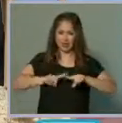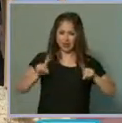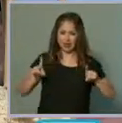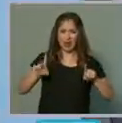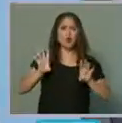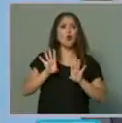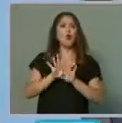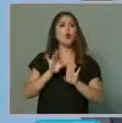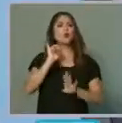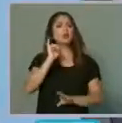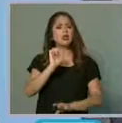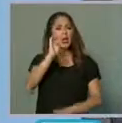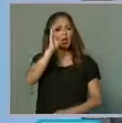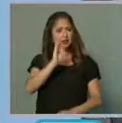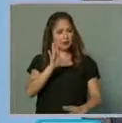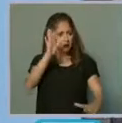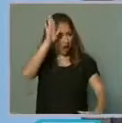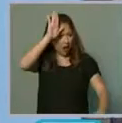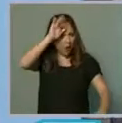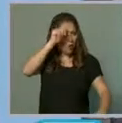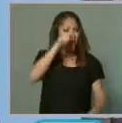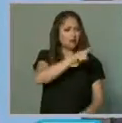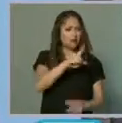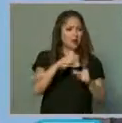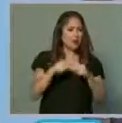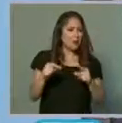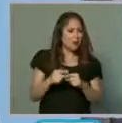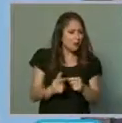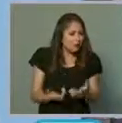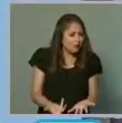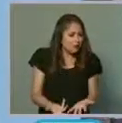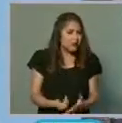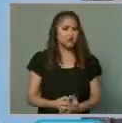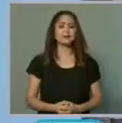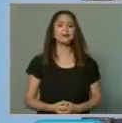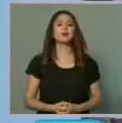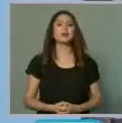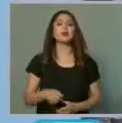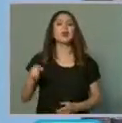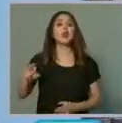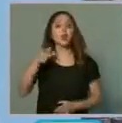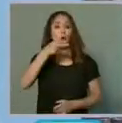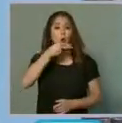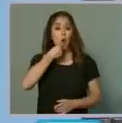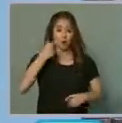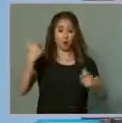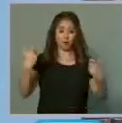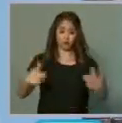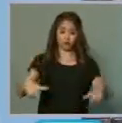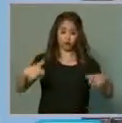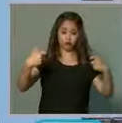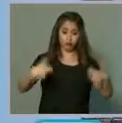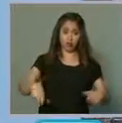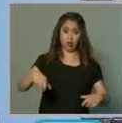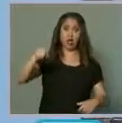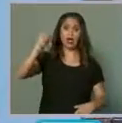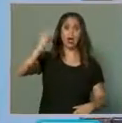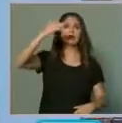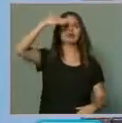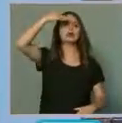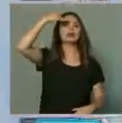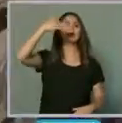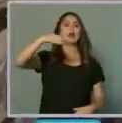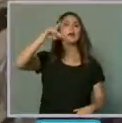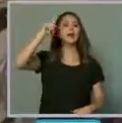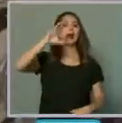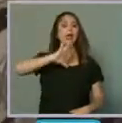Claro, lo que sucede no fue el emperador, pero este señor feudal lo que dijo es, yo ya tenía noticia de que era España, entonces